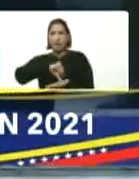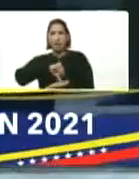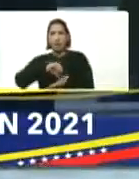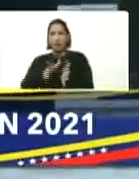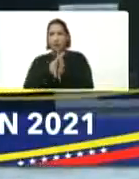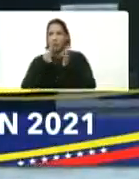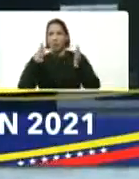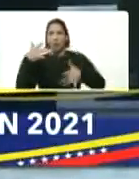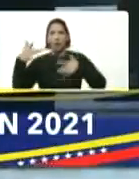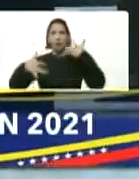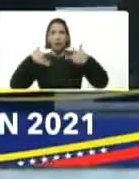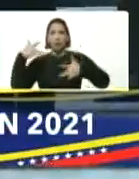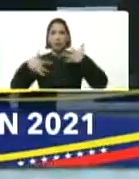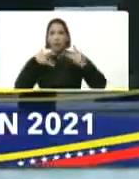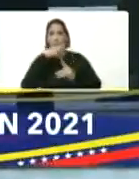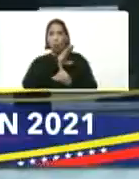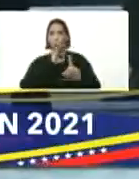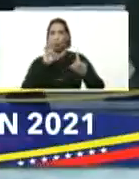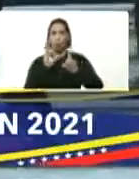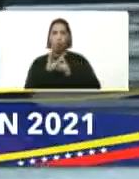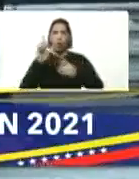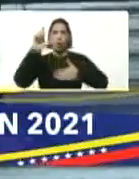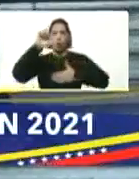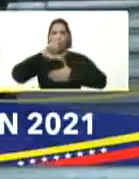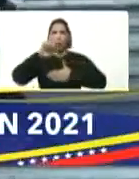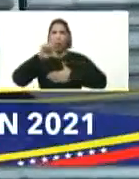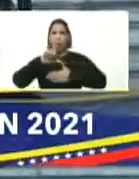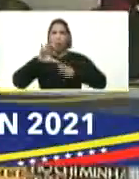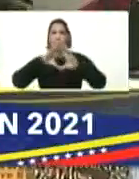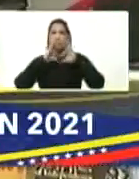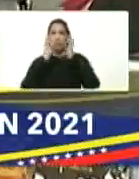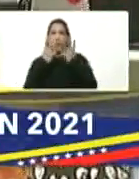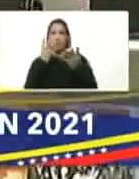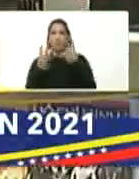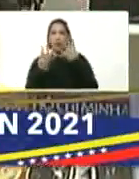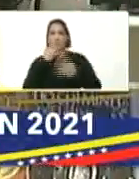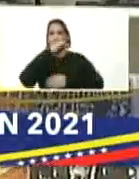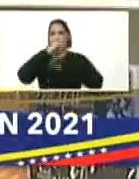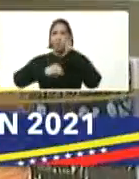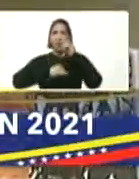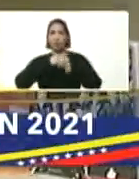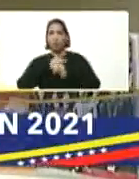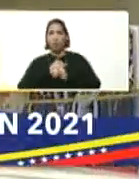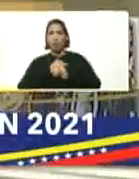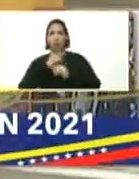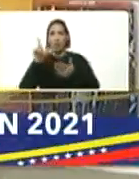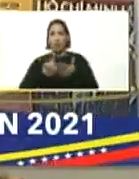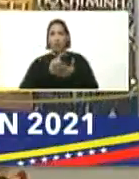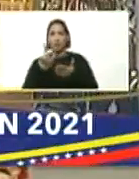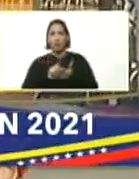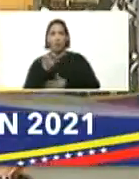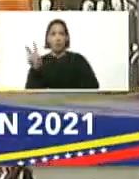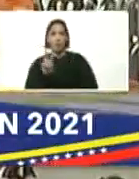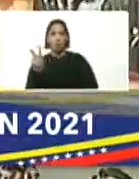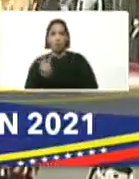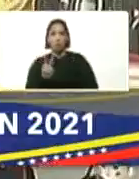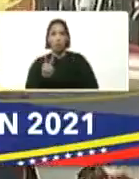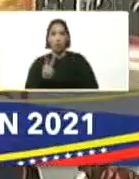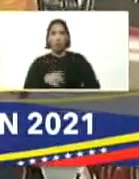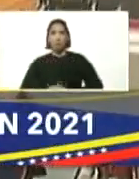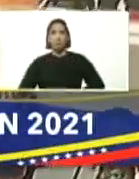gran evento cultural de América y del mundo, la Feria Internacional del Libro de Venezuela en su edición número